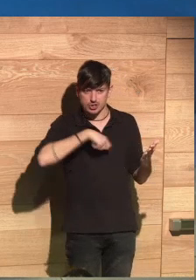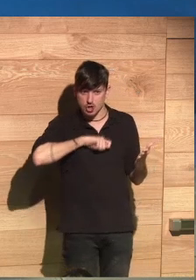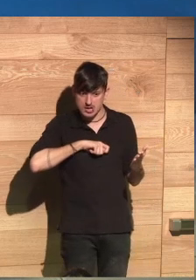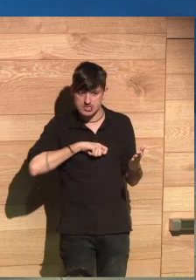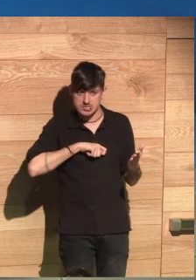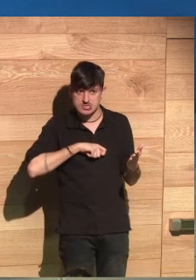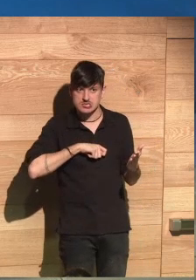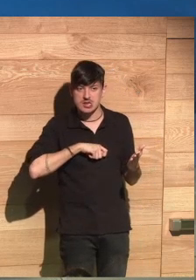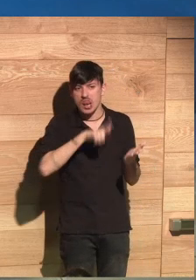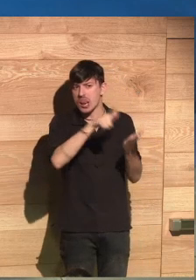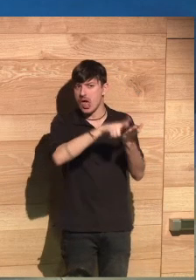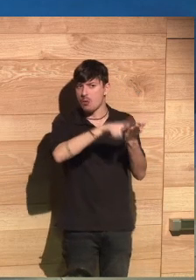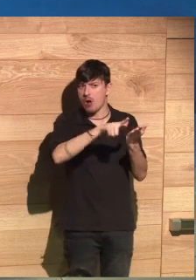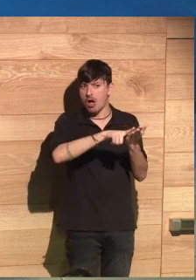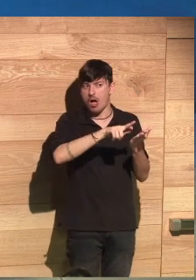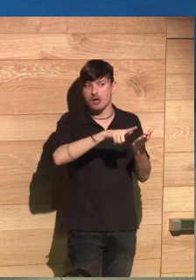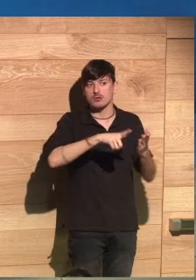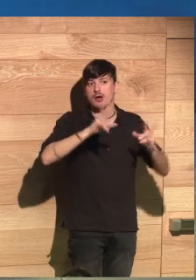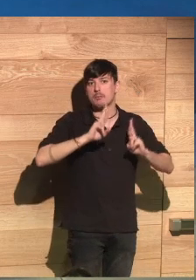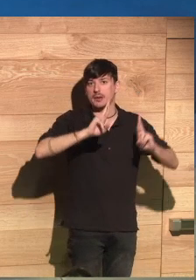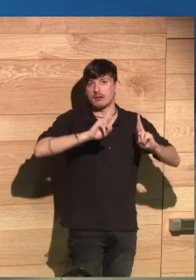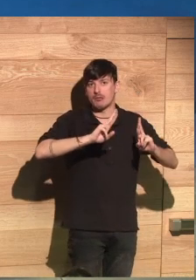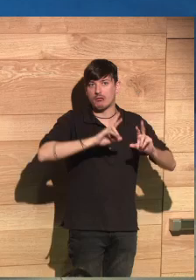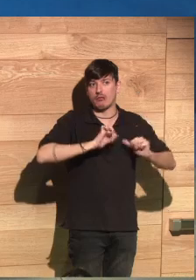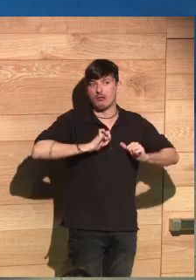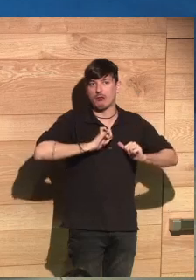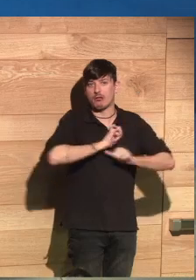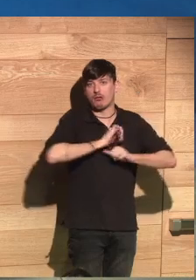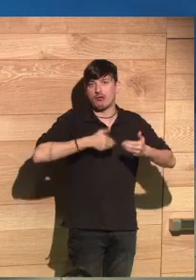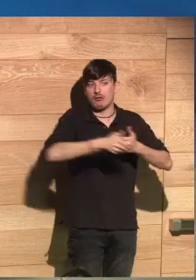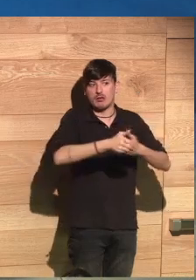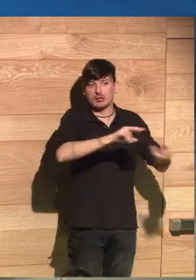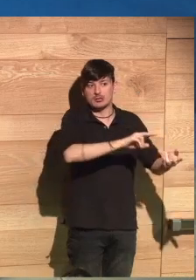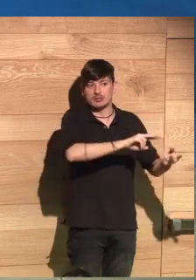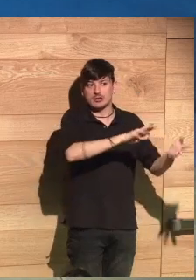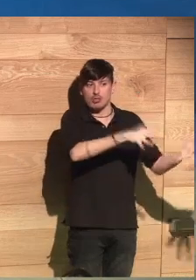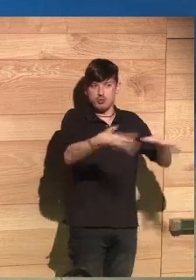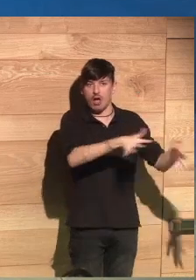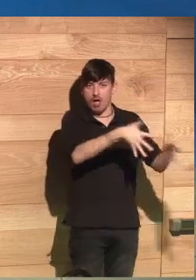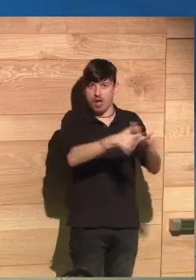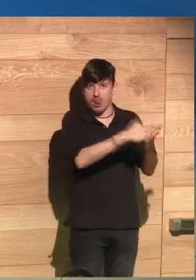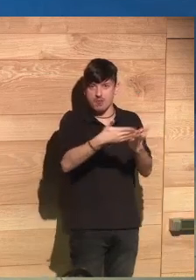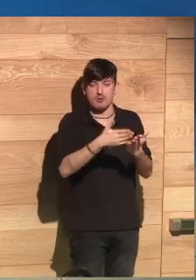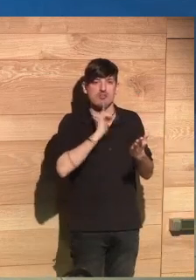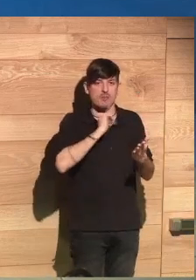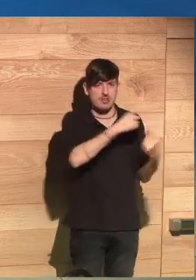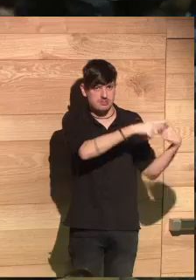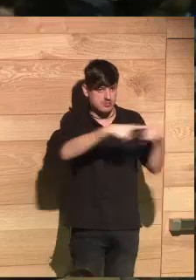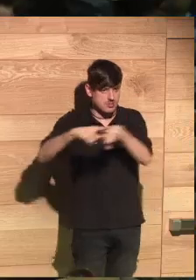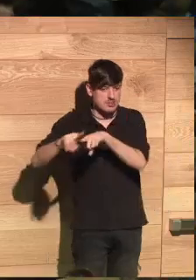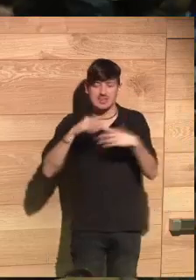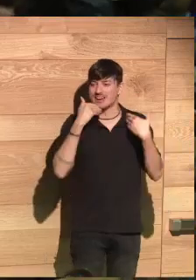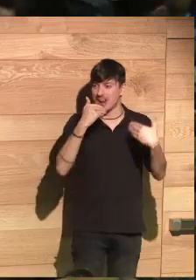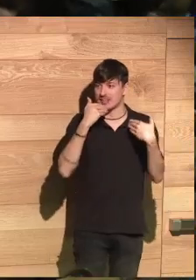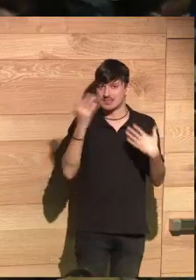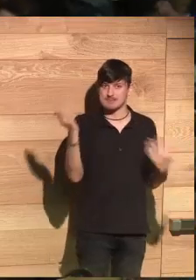de todas aquellas lenguas a las que espero que se traduzca. Enhorabuena y muchas gracias. Gracias por acompañarme, gracias a todos por estar aquí.